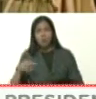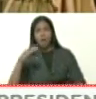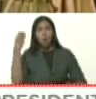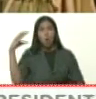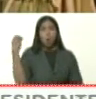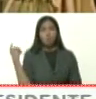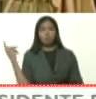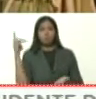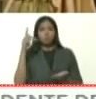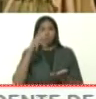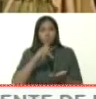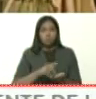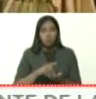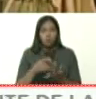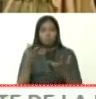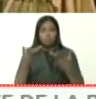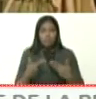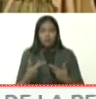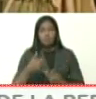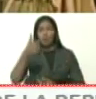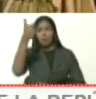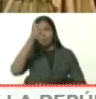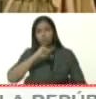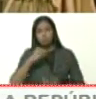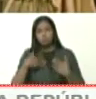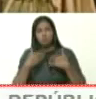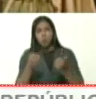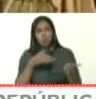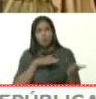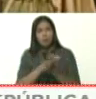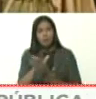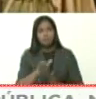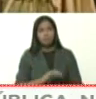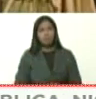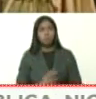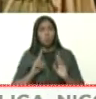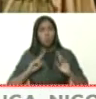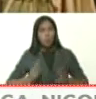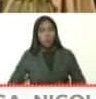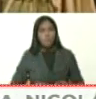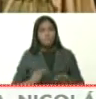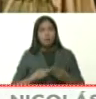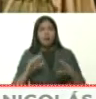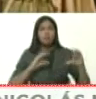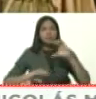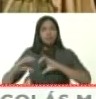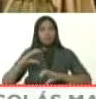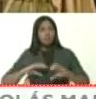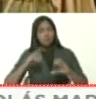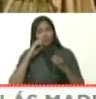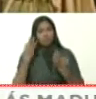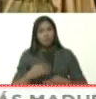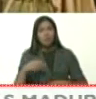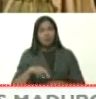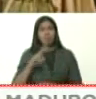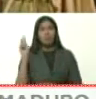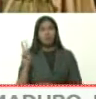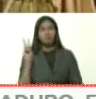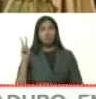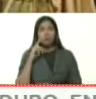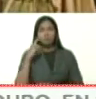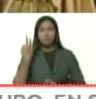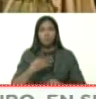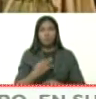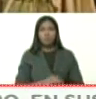colombiano que se viene a recibir salud gratuita, humana, científica y de calidad en Venezuela. Eso es una